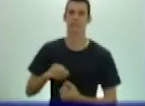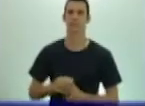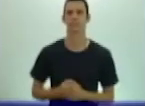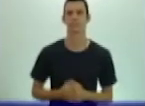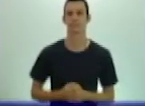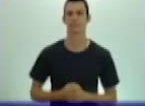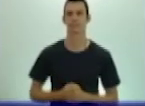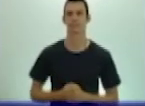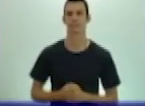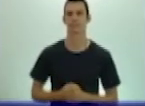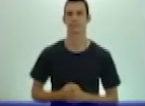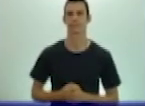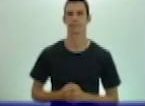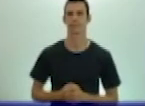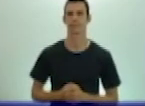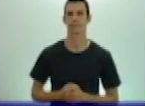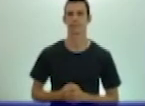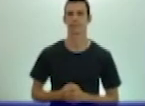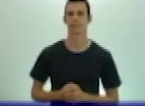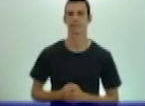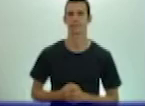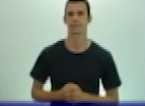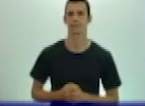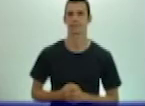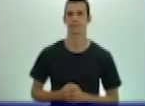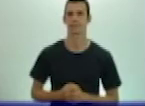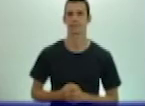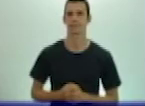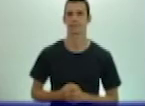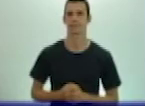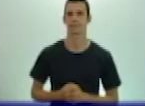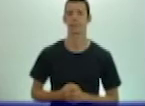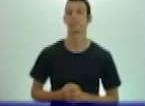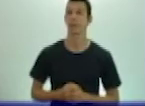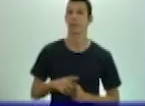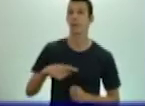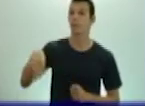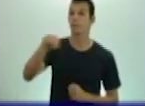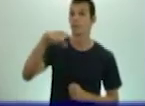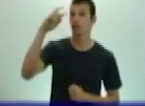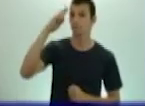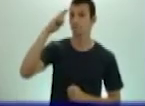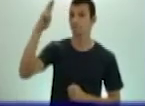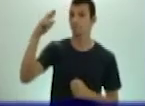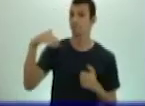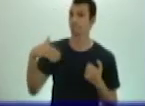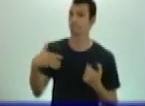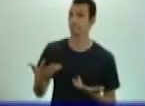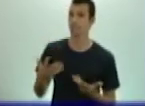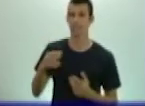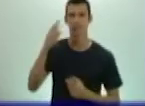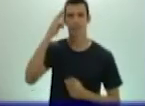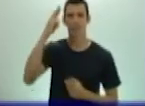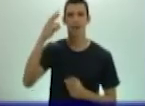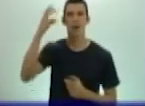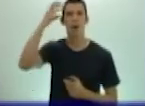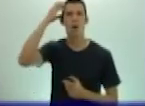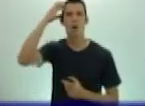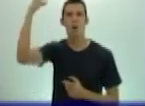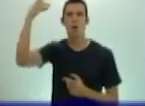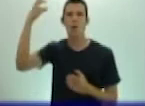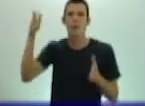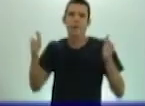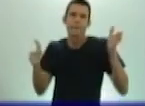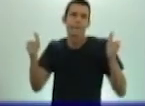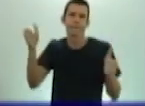Recordemos también, muchachos, que este gobierno provisional, por supuesto que no respondía y no satisfacía las